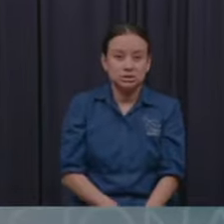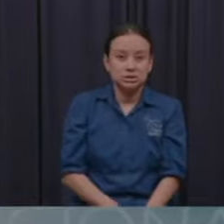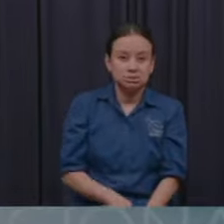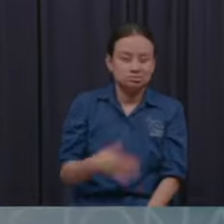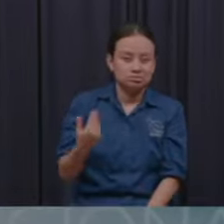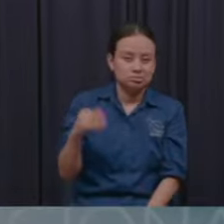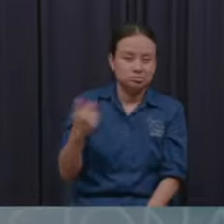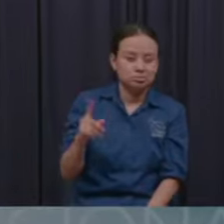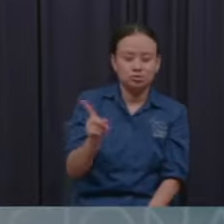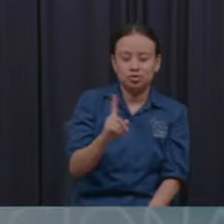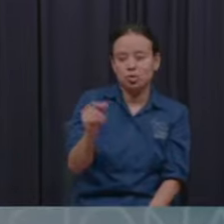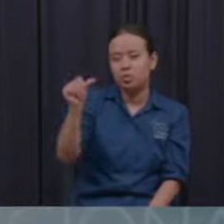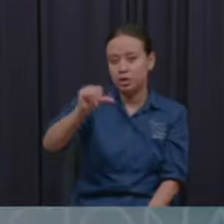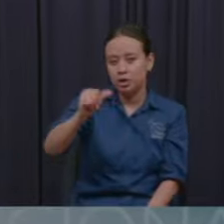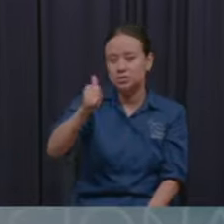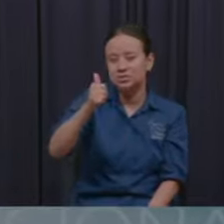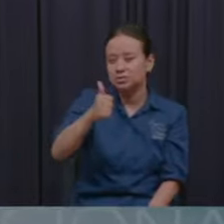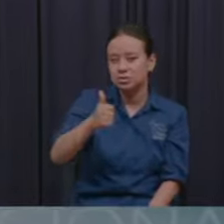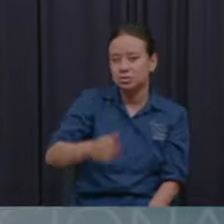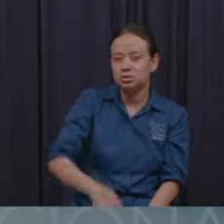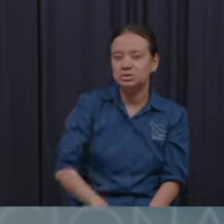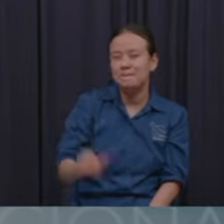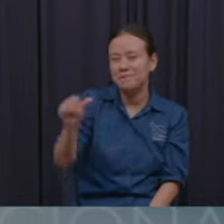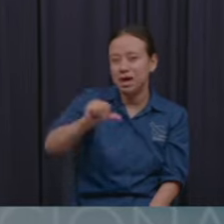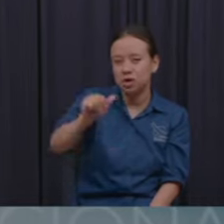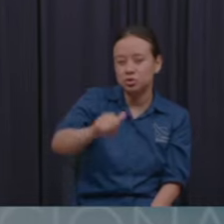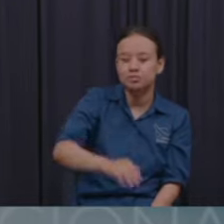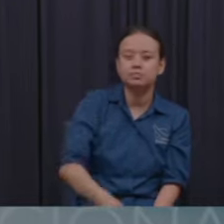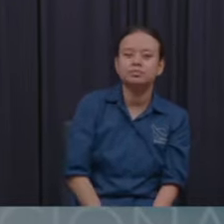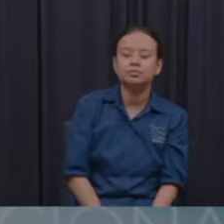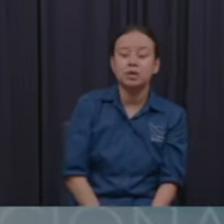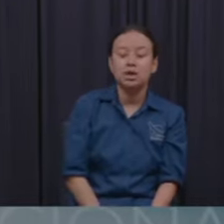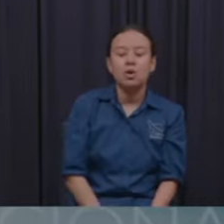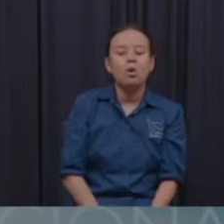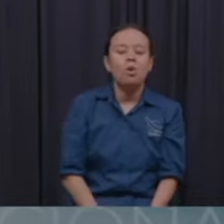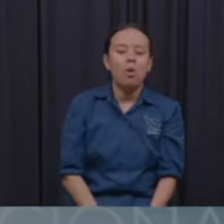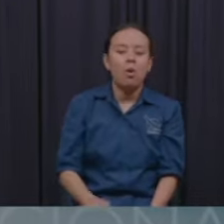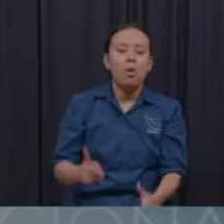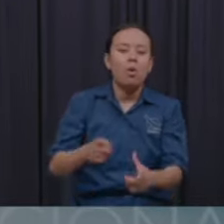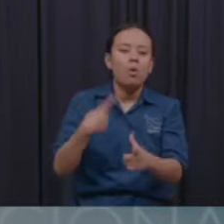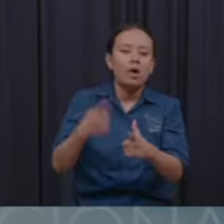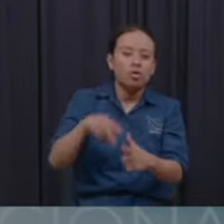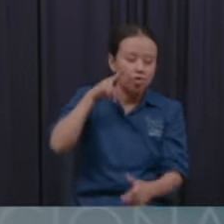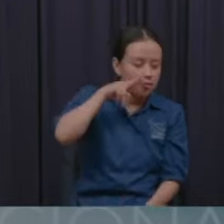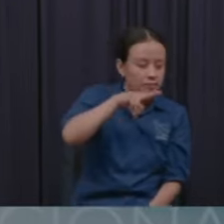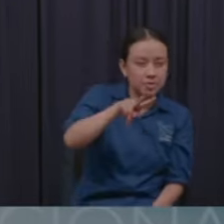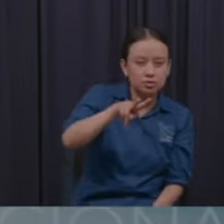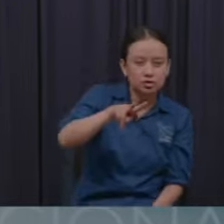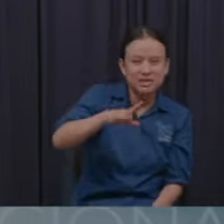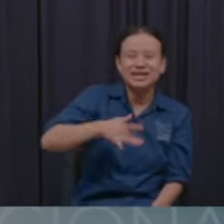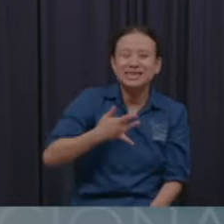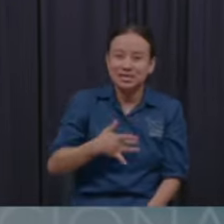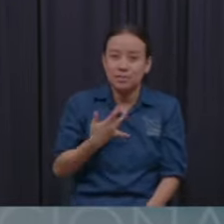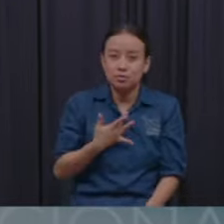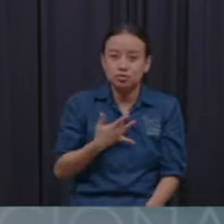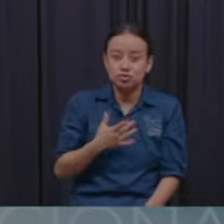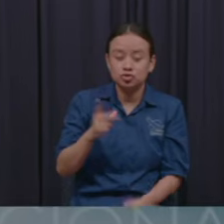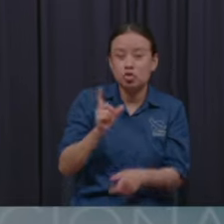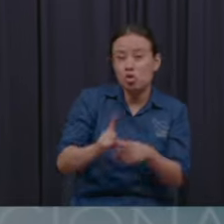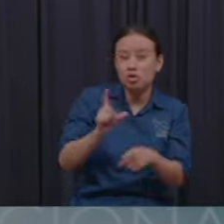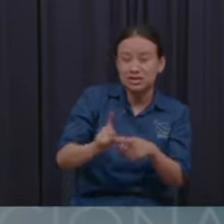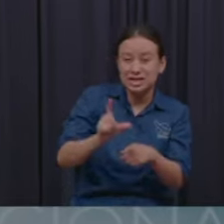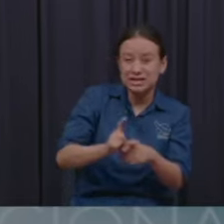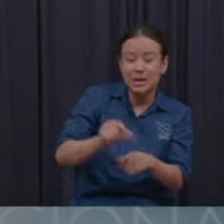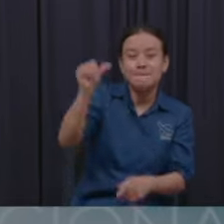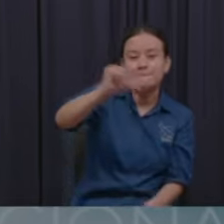estar en su casa. Y cuando algo está ocurriendo que no es normal, uno puede sentirlo en el espíritu. Hermano, mire, en